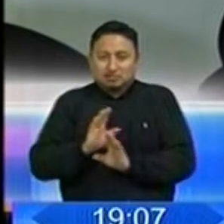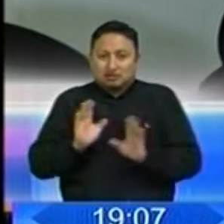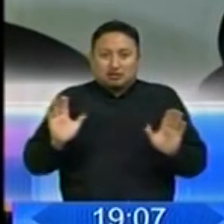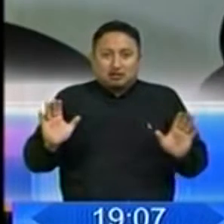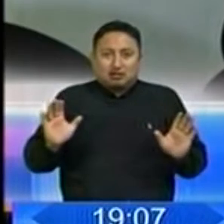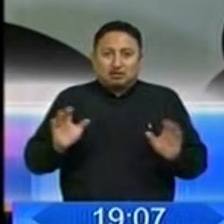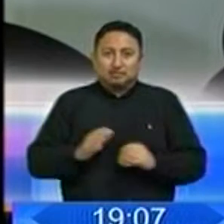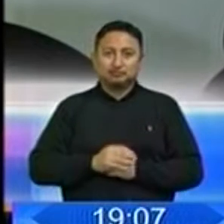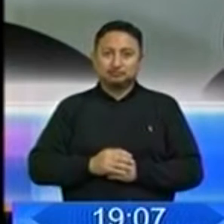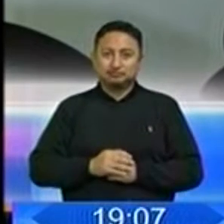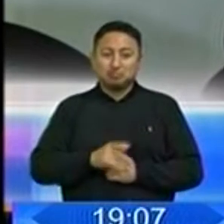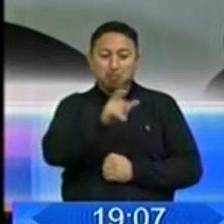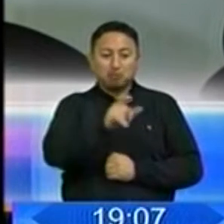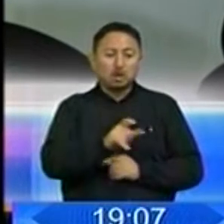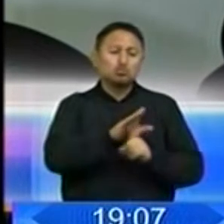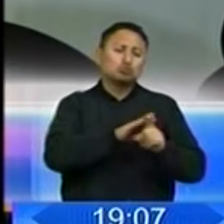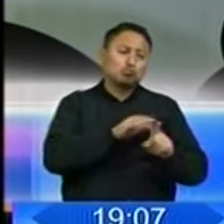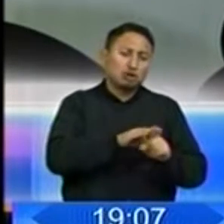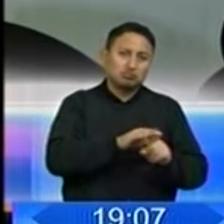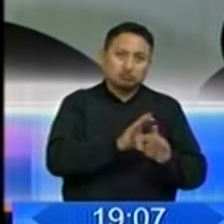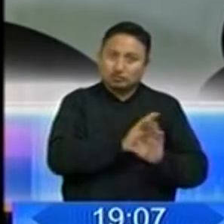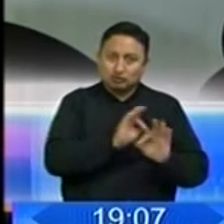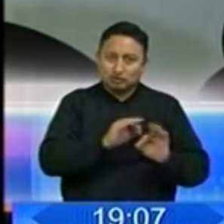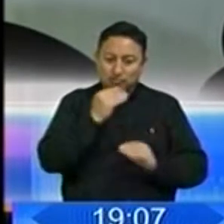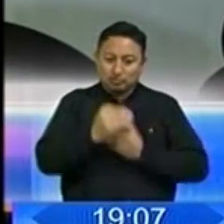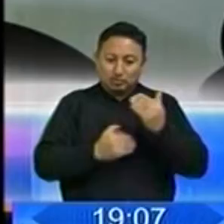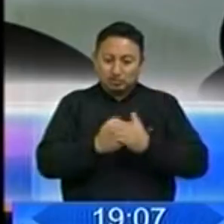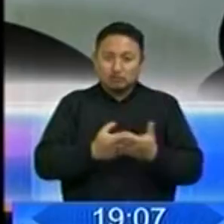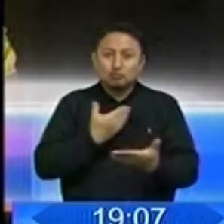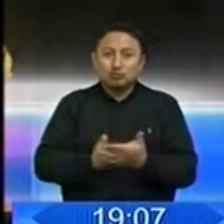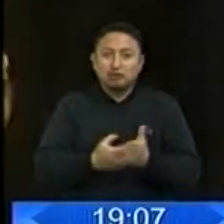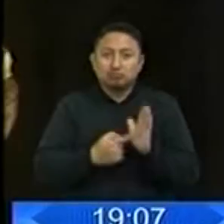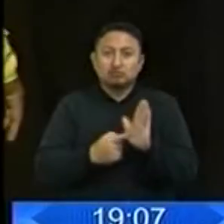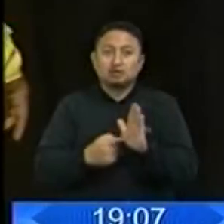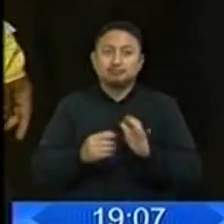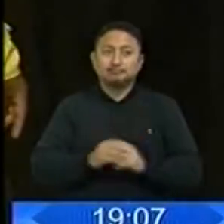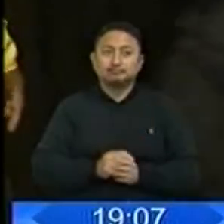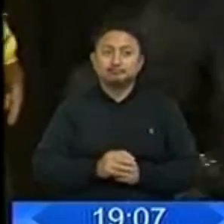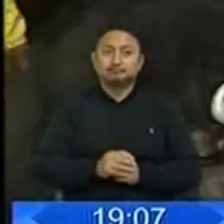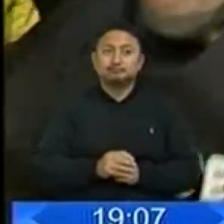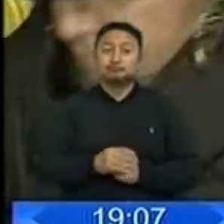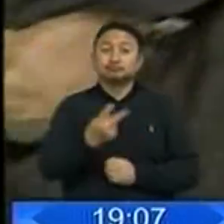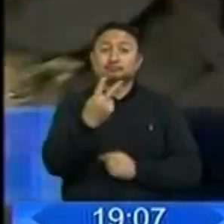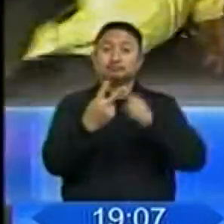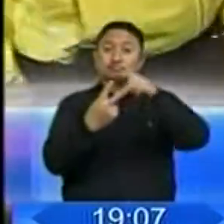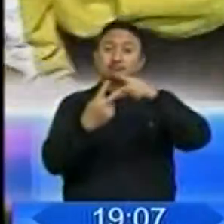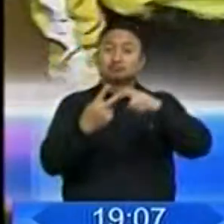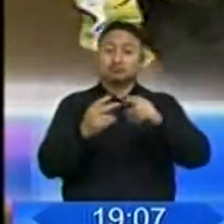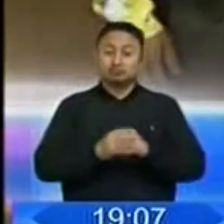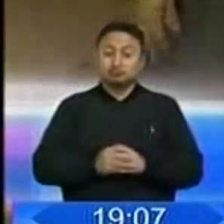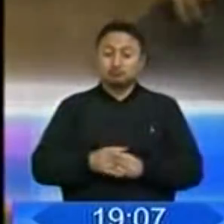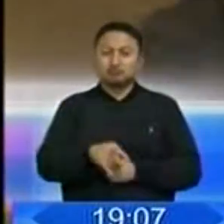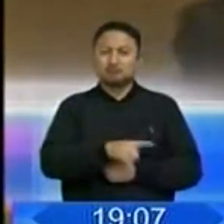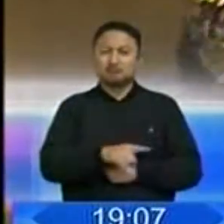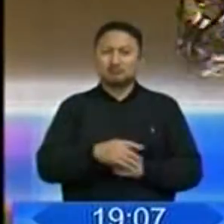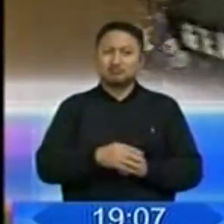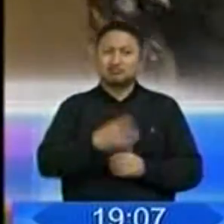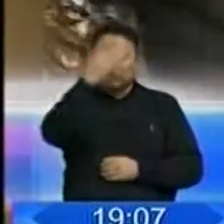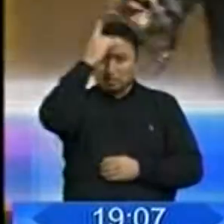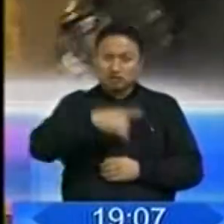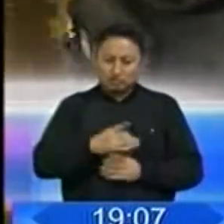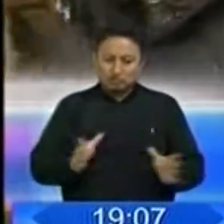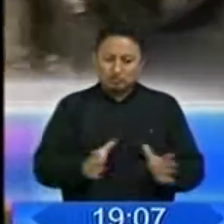juzgamos, insisto, por lo que consta en el proceso. A Enríquez y Flores se los acusa de falta de motivación en la